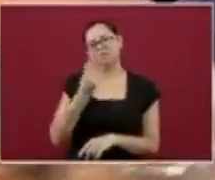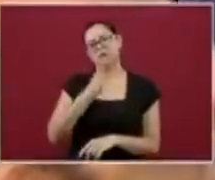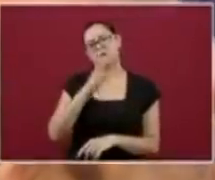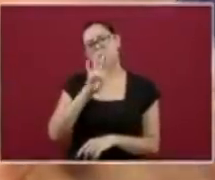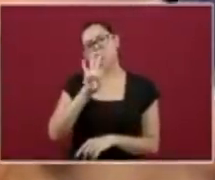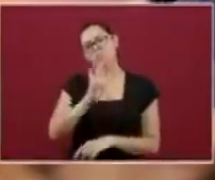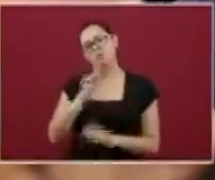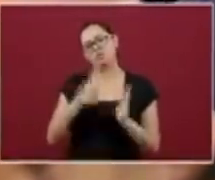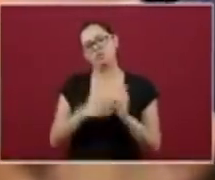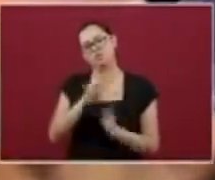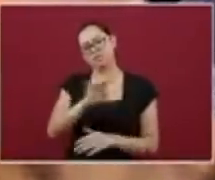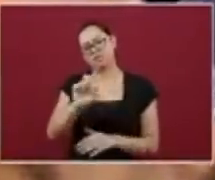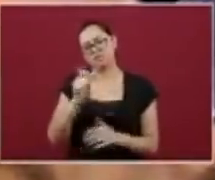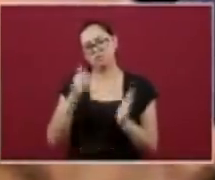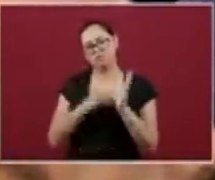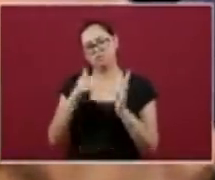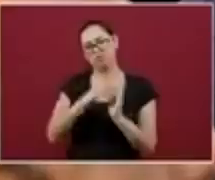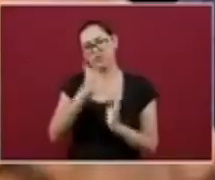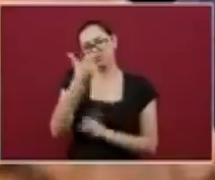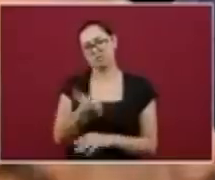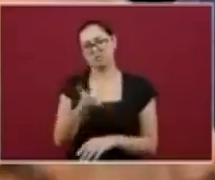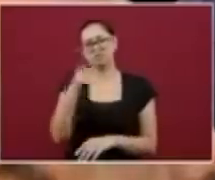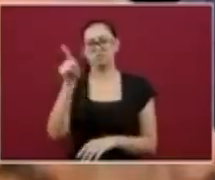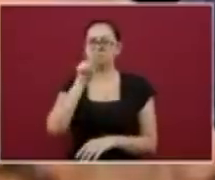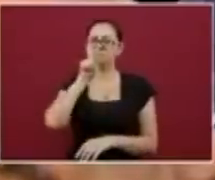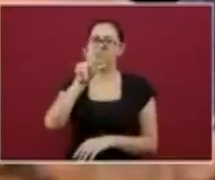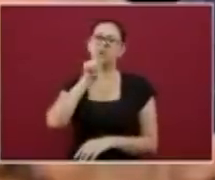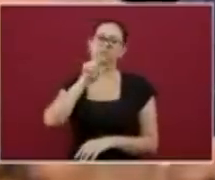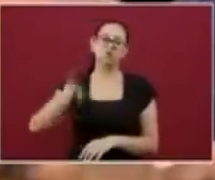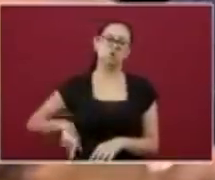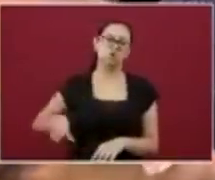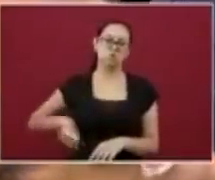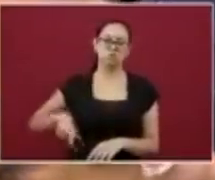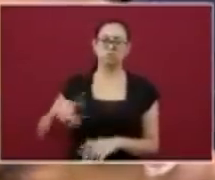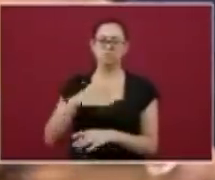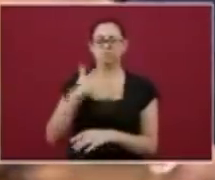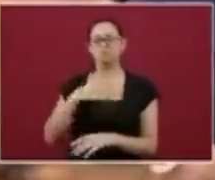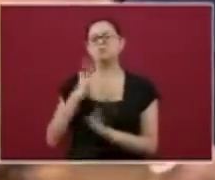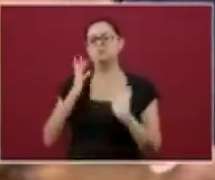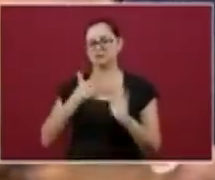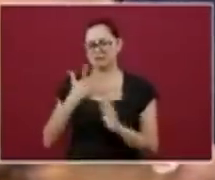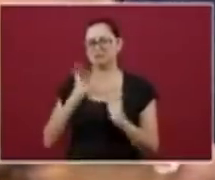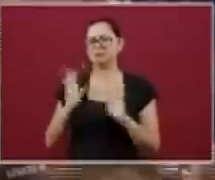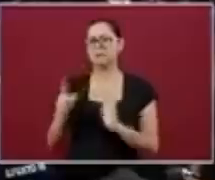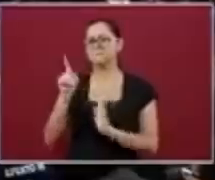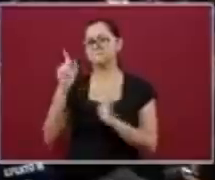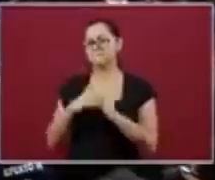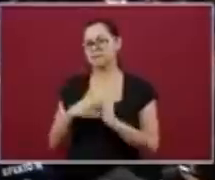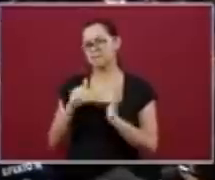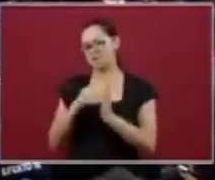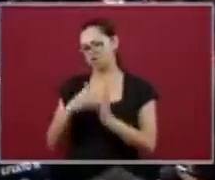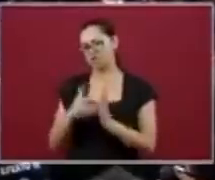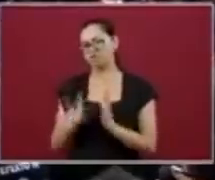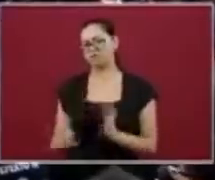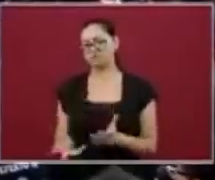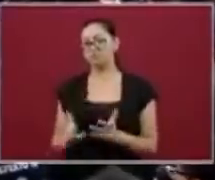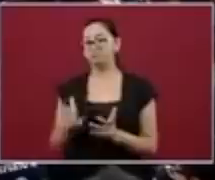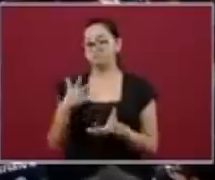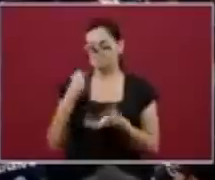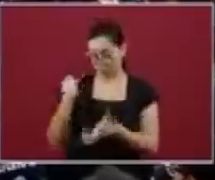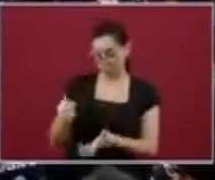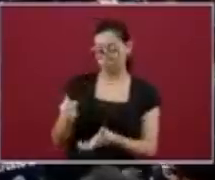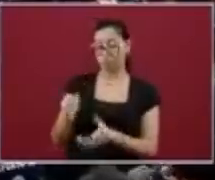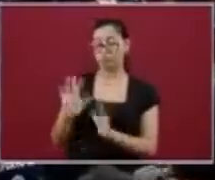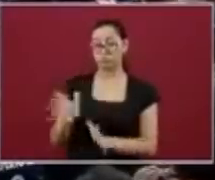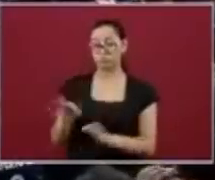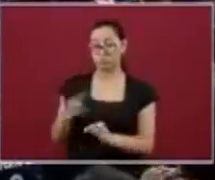de pesos, señala el gobierno de Jalisco que ya se tienen presupuestados 1,000 millones, saber si ya tienen este recurso para